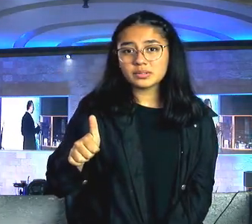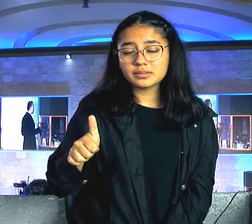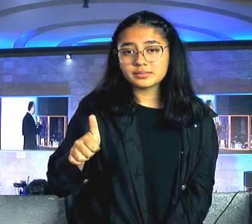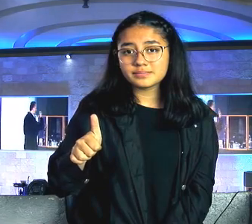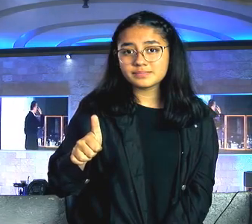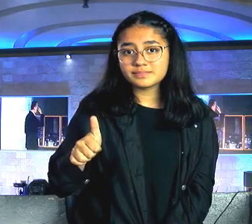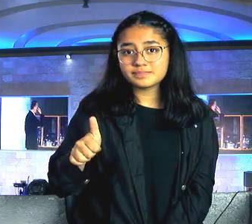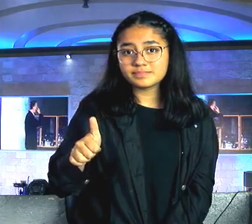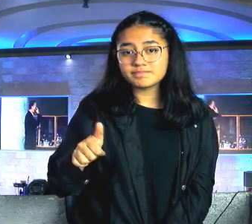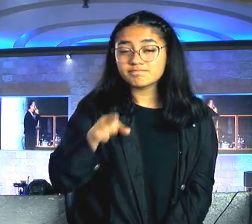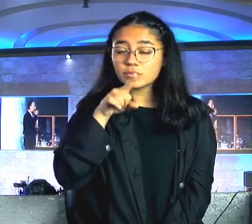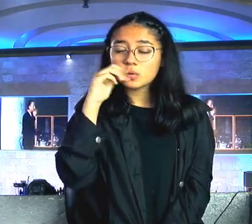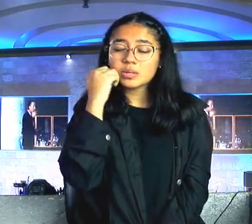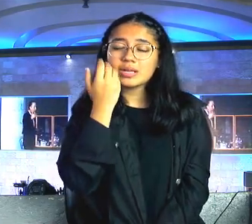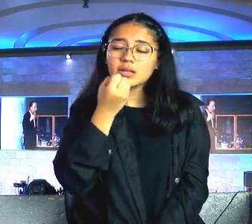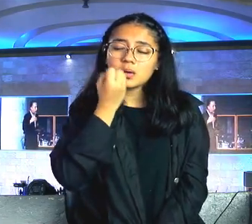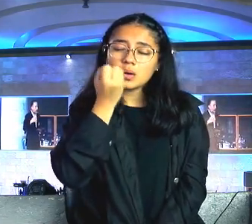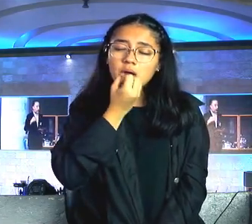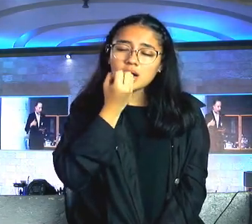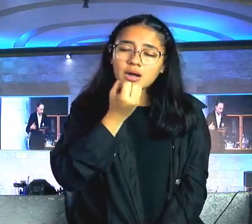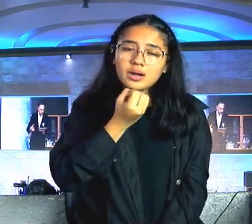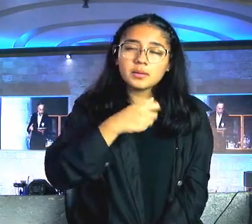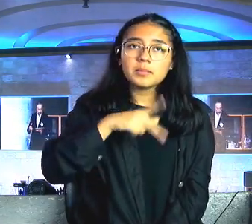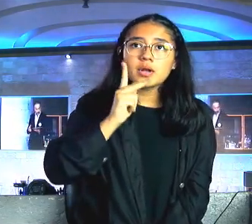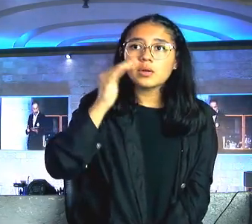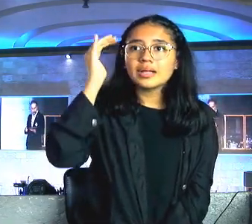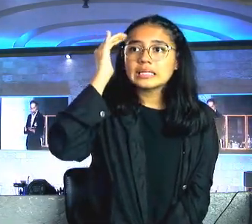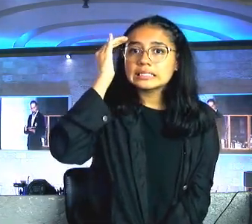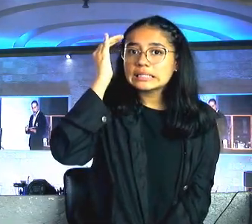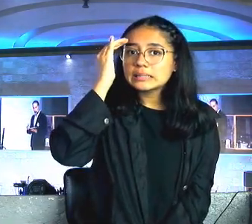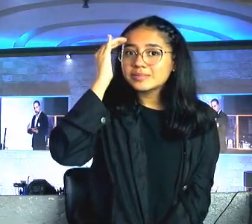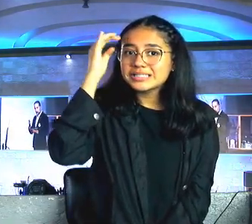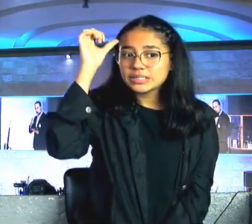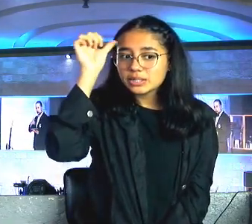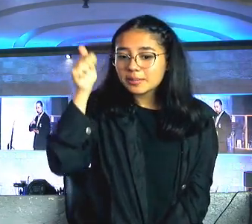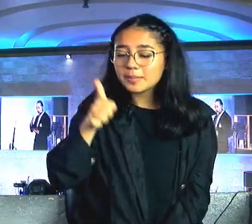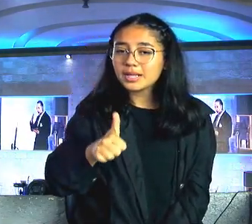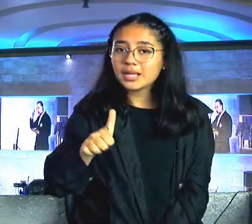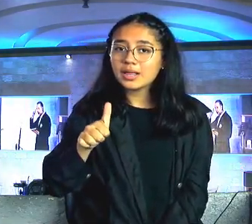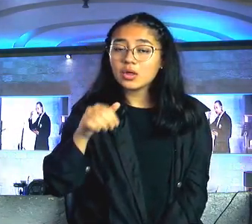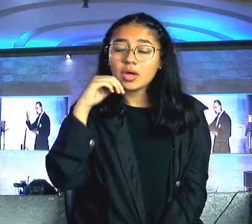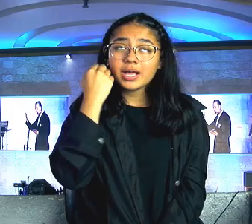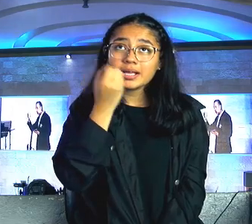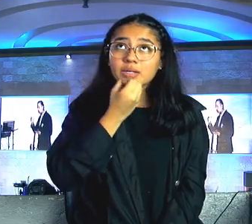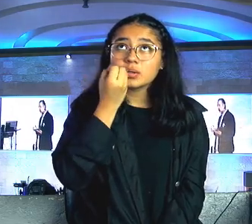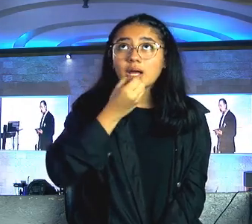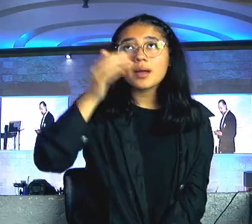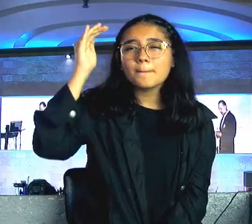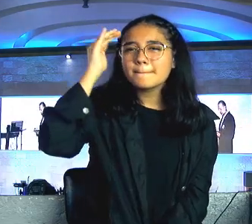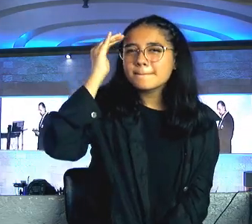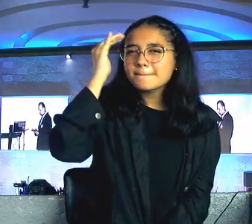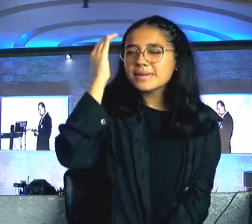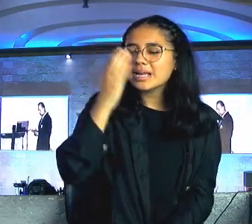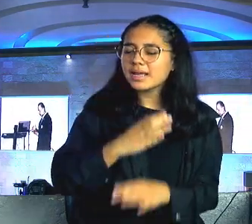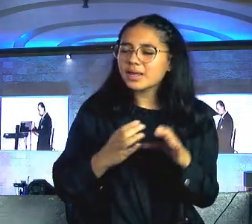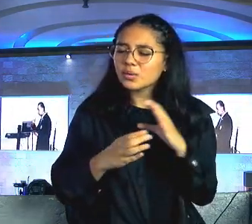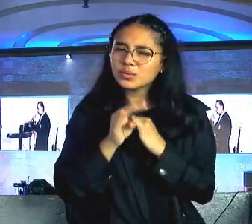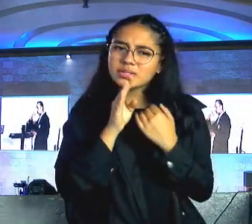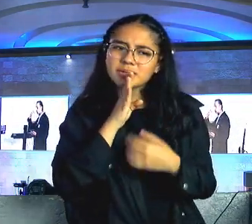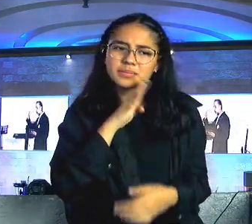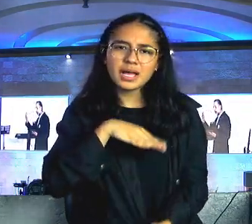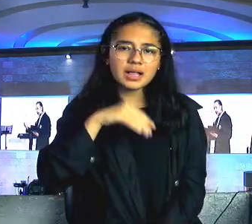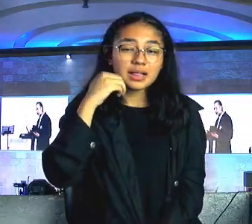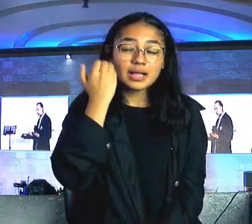Y a lo mejor tú quieres orar, pero estás pensando en el pecado. Quieres orar, pero estás pensando en cosas malas. Quieres orar, pero estás pensando